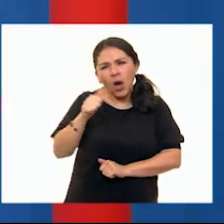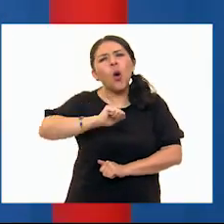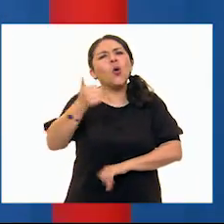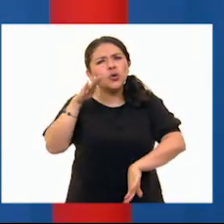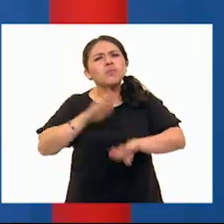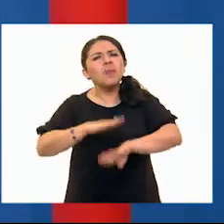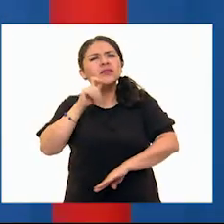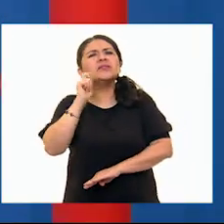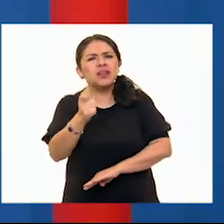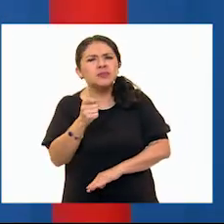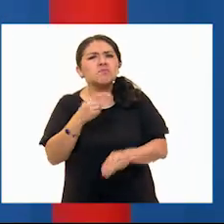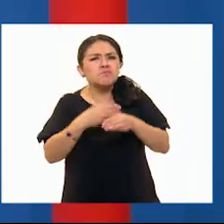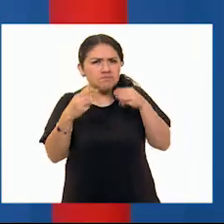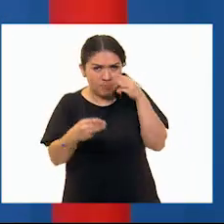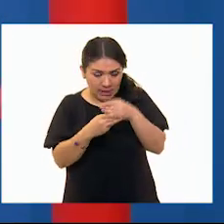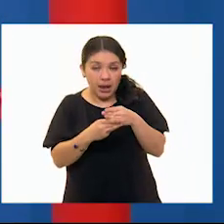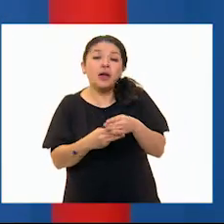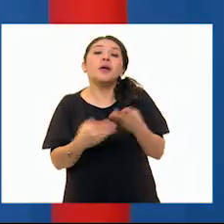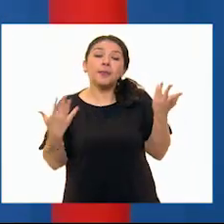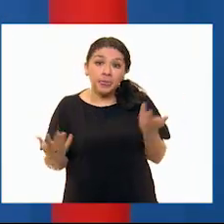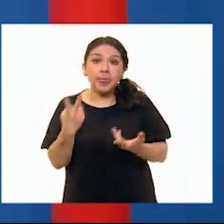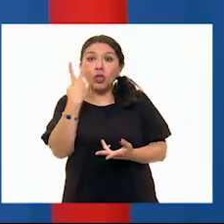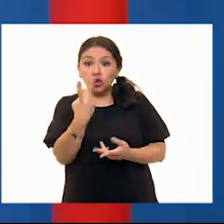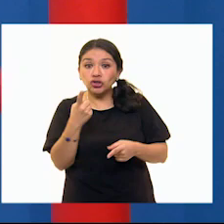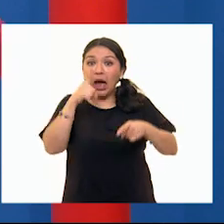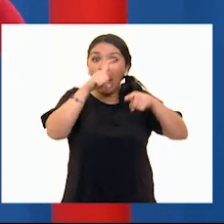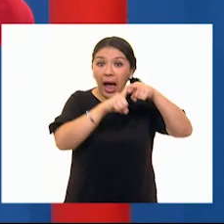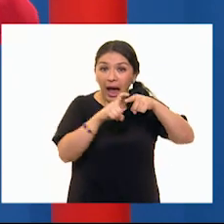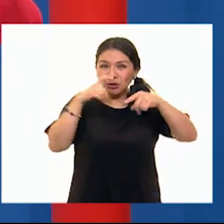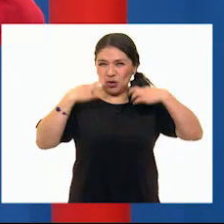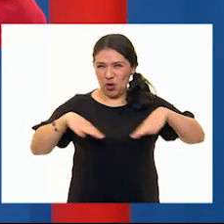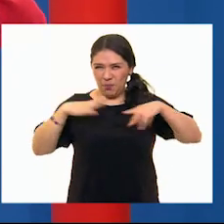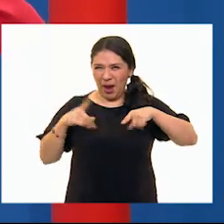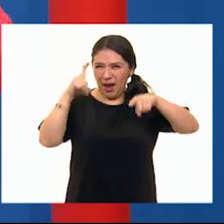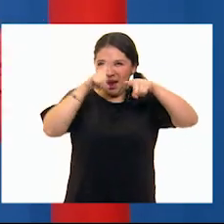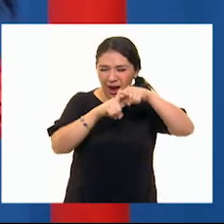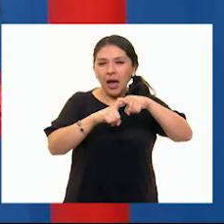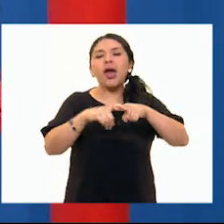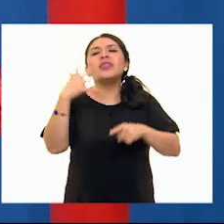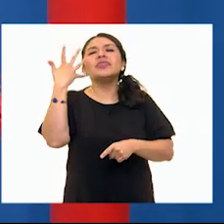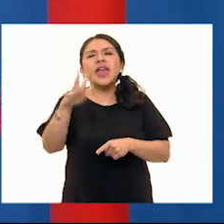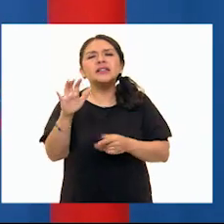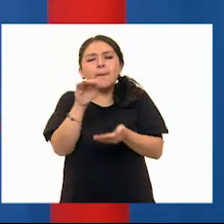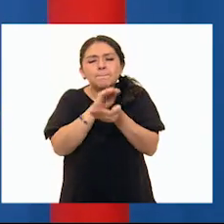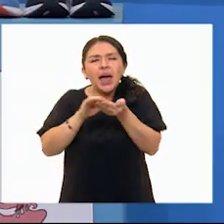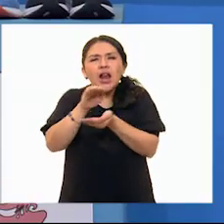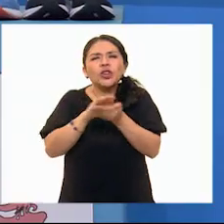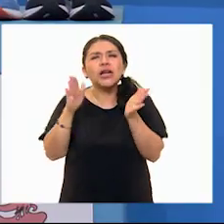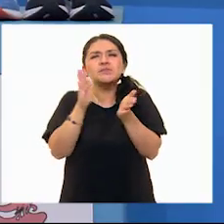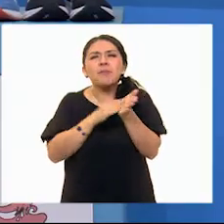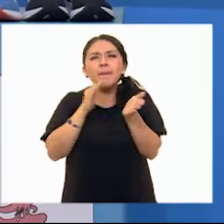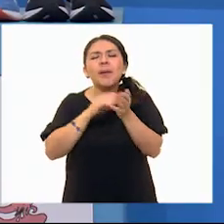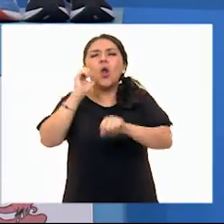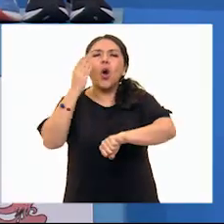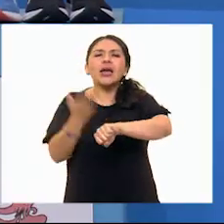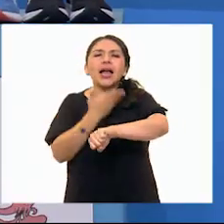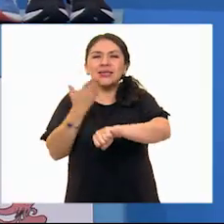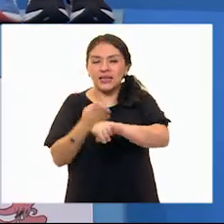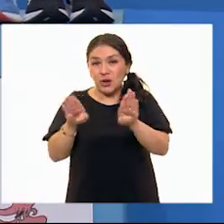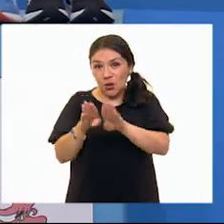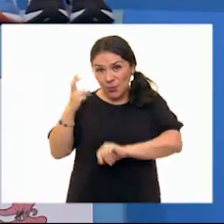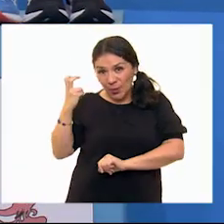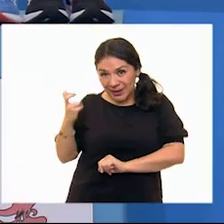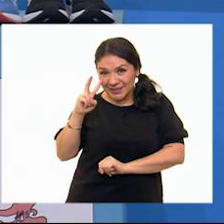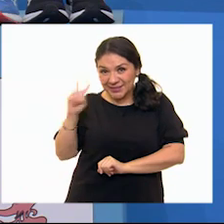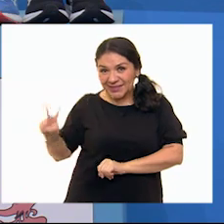Sí, además de esos dos ganchos y las dos playeras, vamos a necesitar 10 pelotas de papel o calcetín, como las que nos está mostrando el profesor